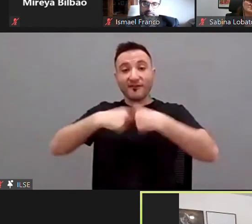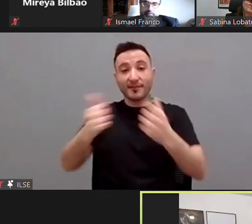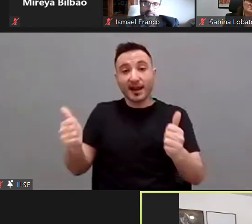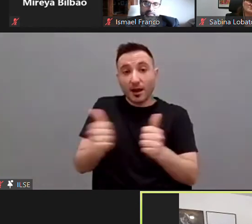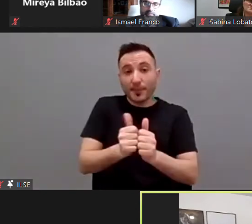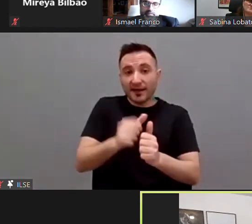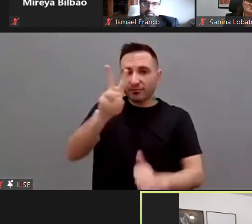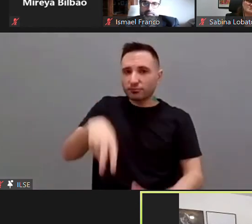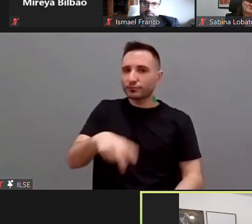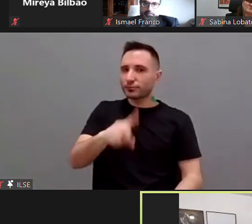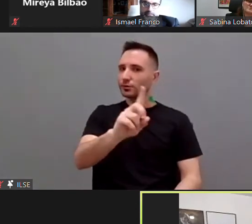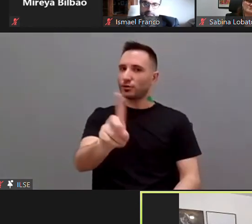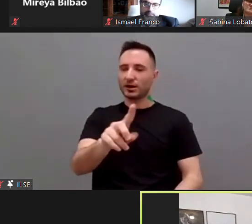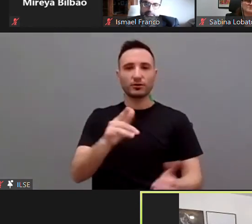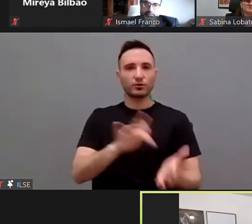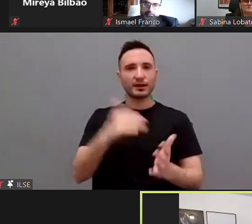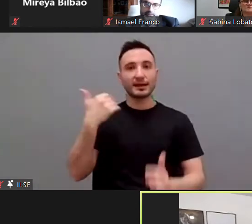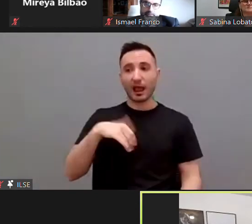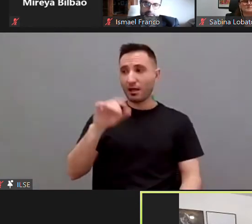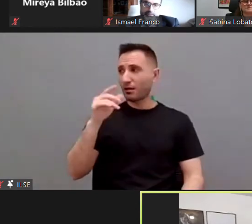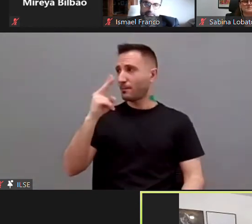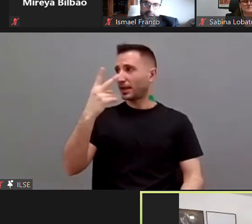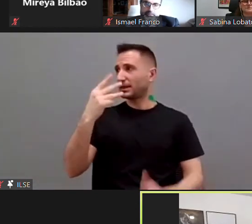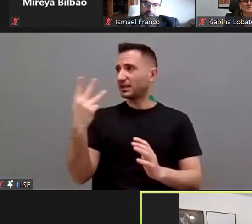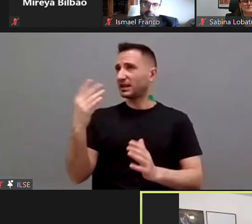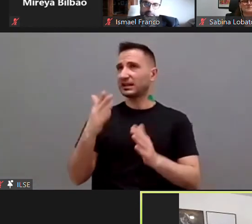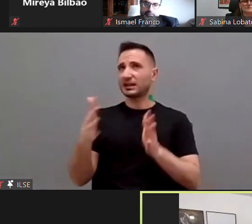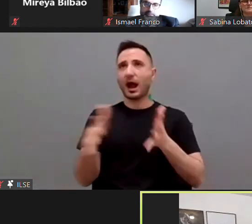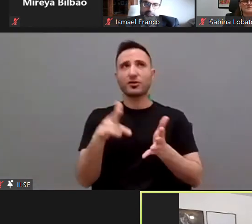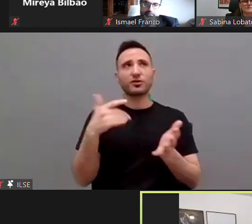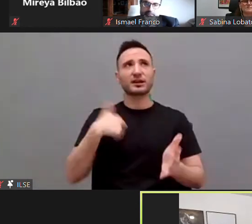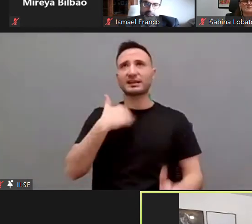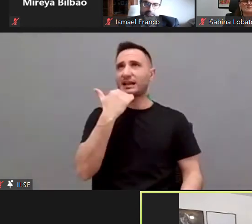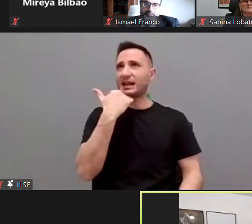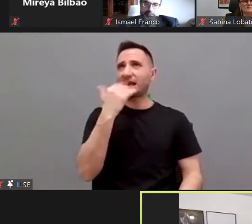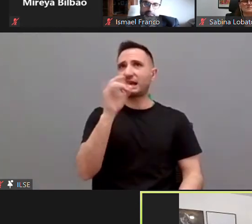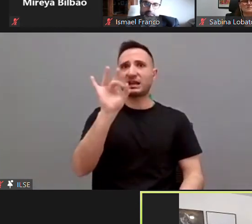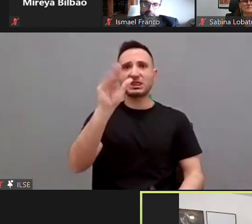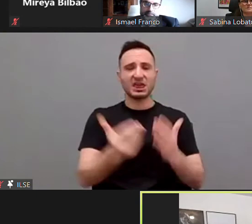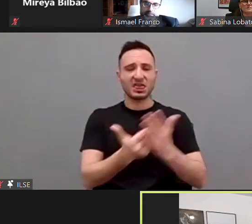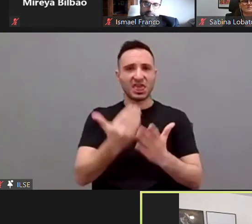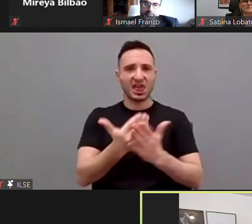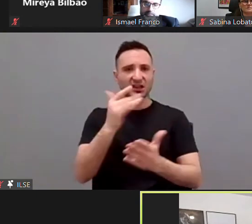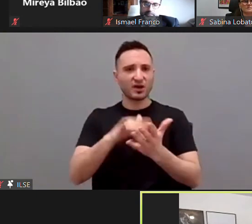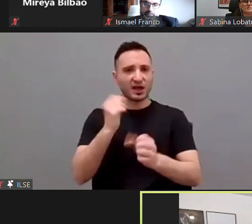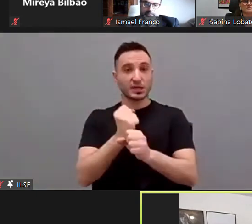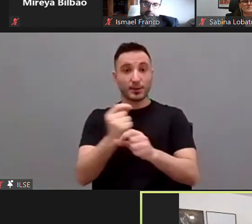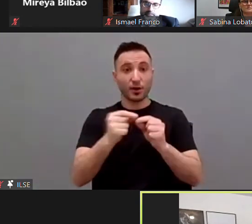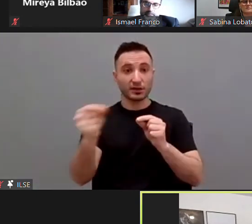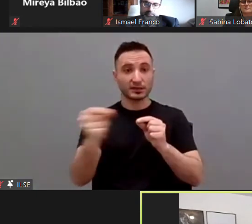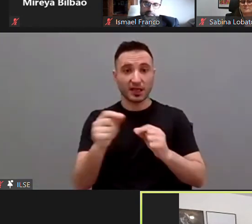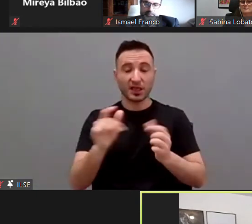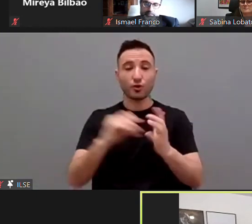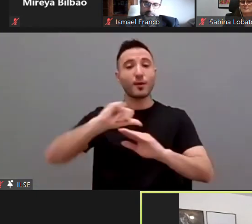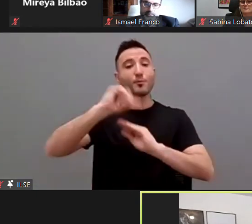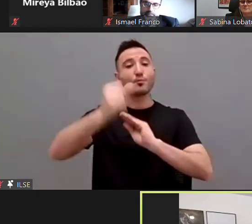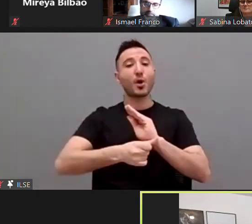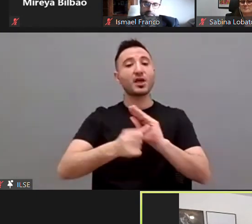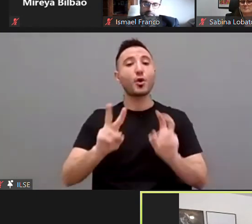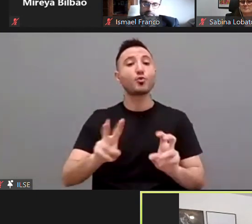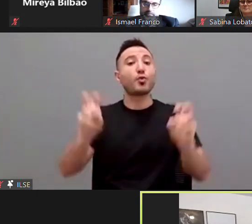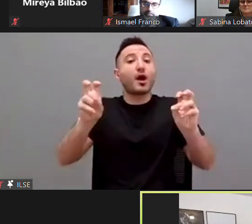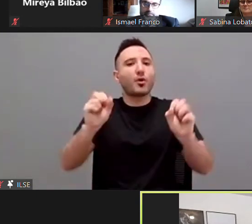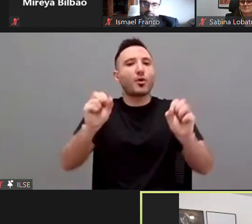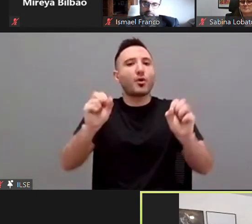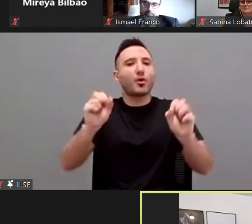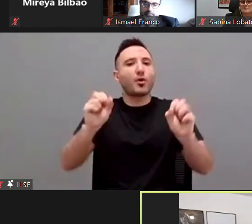estado de alarma y de confinamiento y de teletrabajo, como ese nuevo modelo laboral al que no estábamos preparadas, ¿no? Pero ahí,